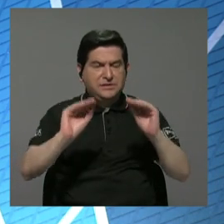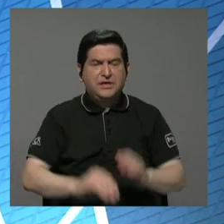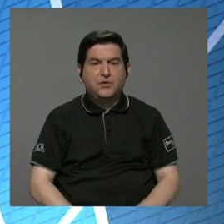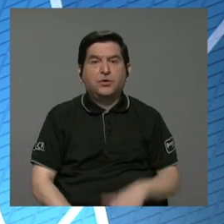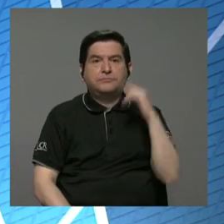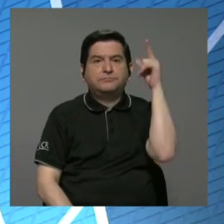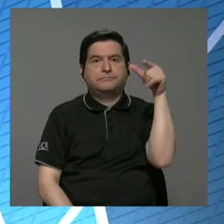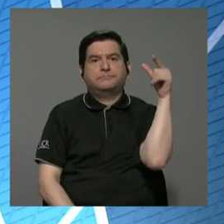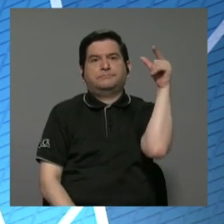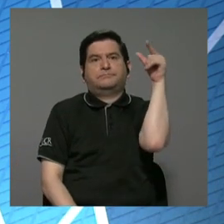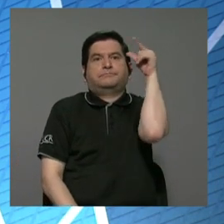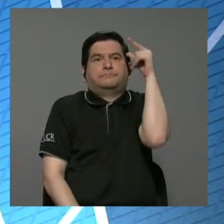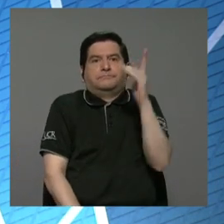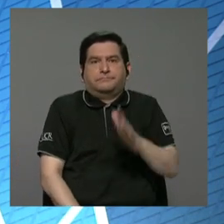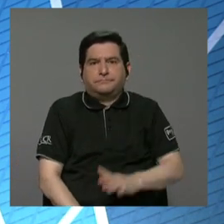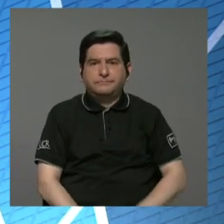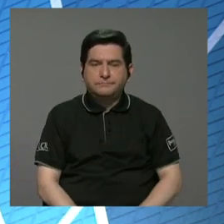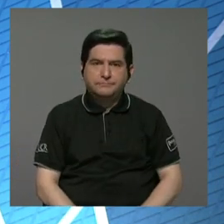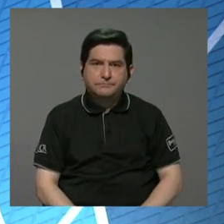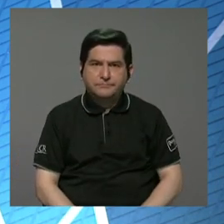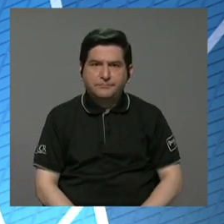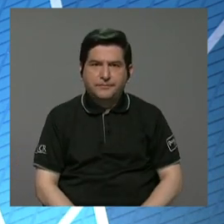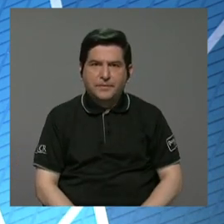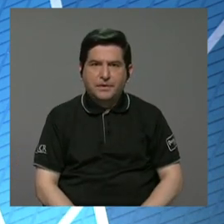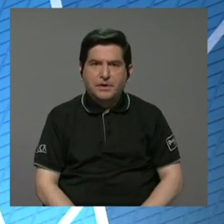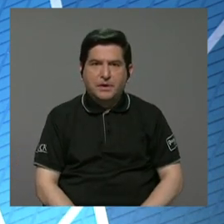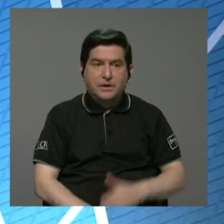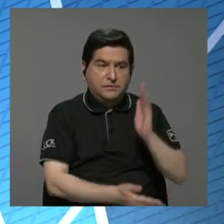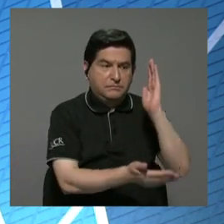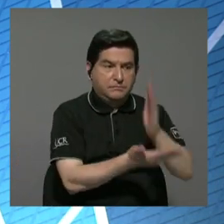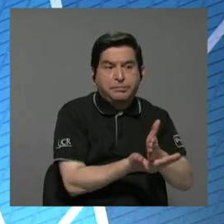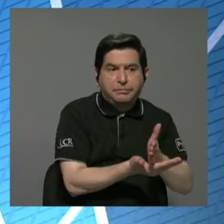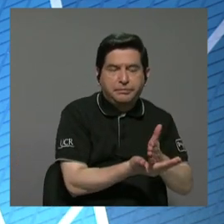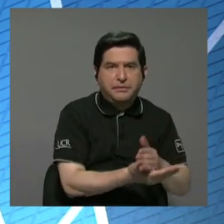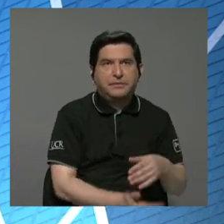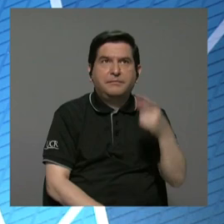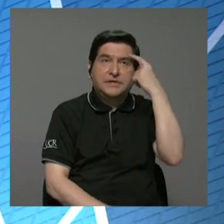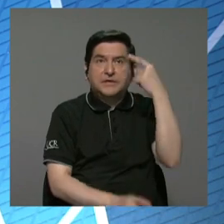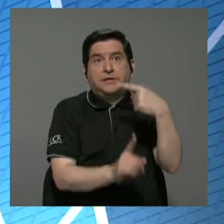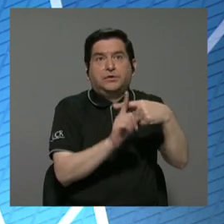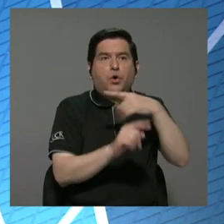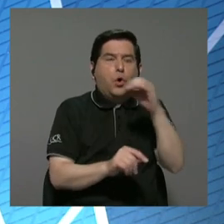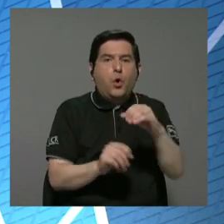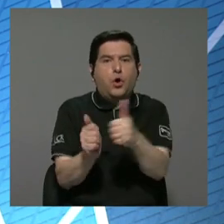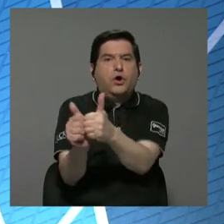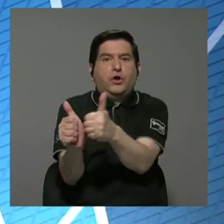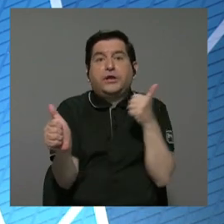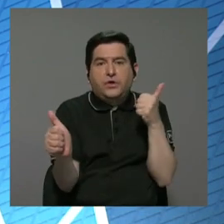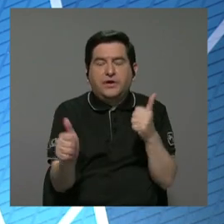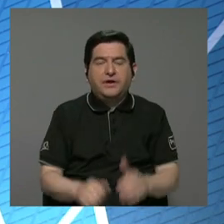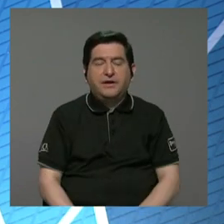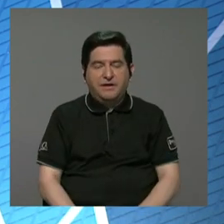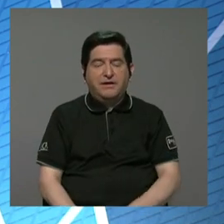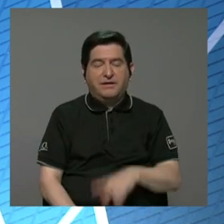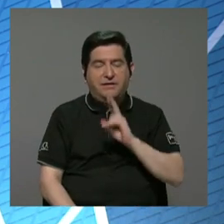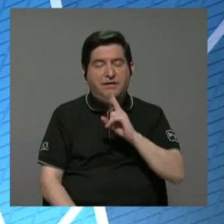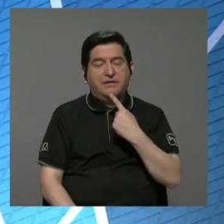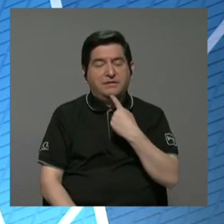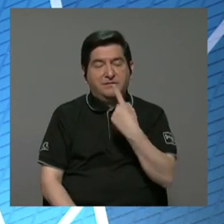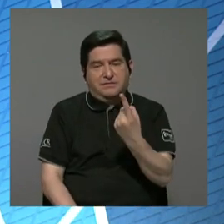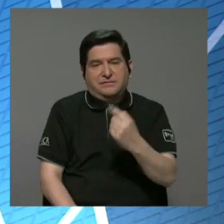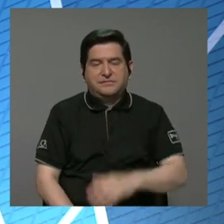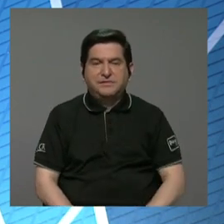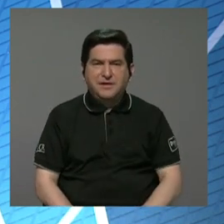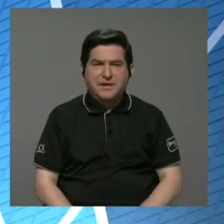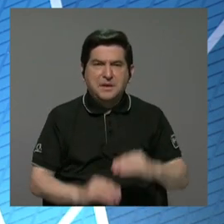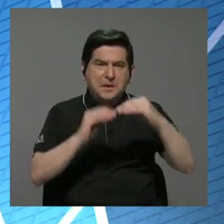por supuesto que o se detuviera, siendo positivas, o que retrocediera, que es un poco lo que se ha planteado, ¿verdad? Claro.